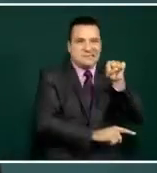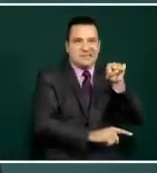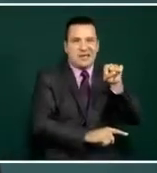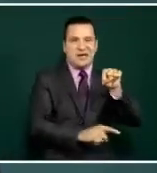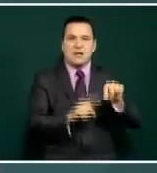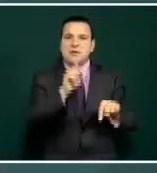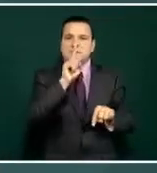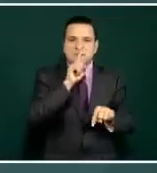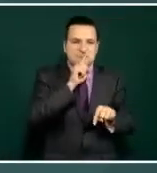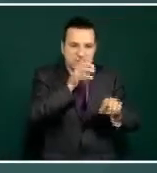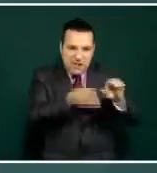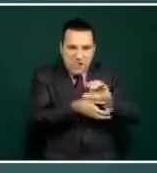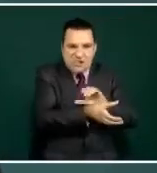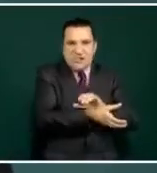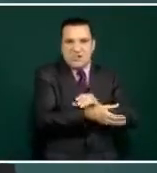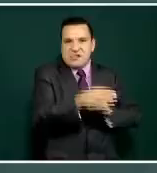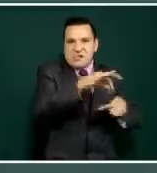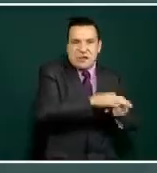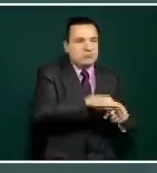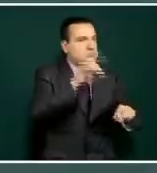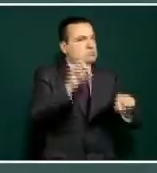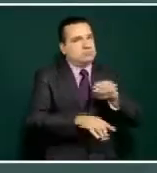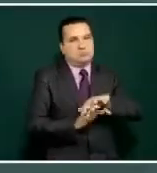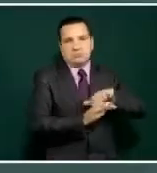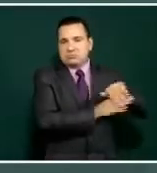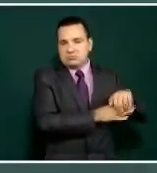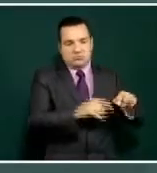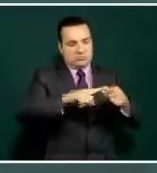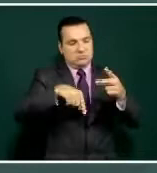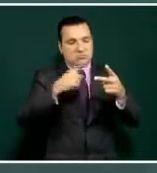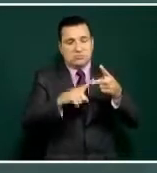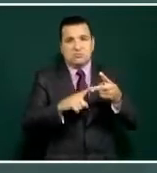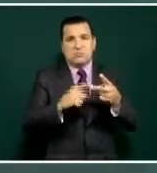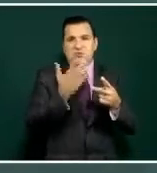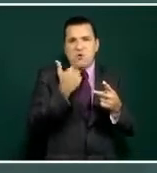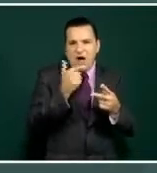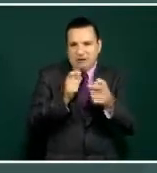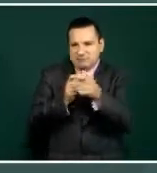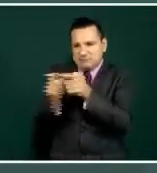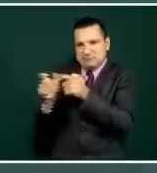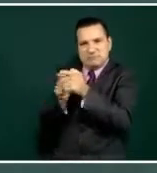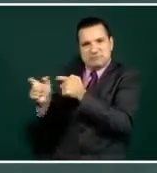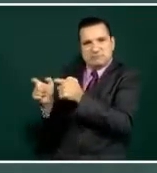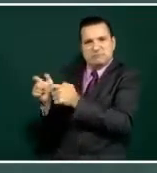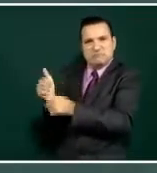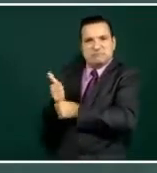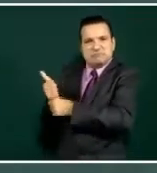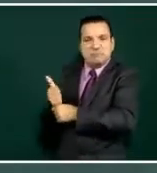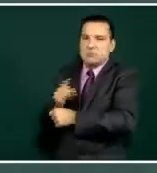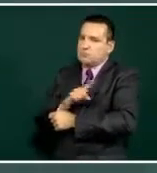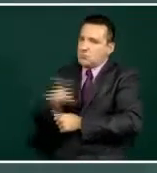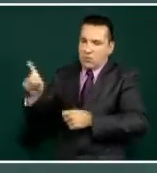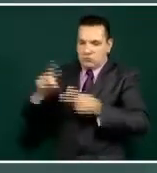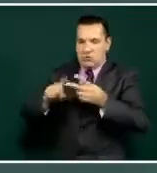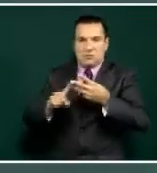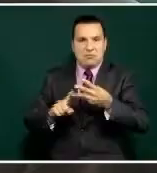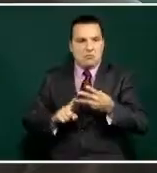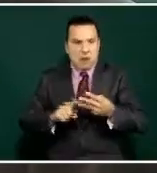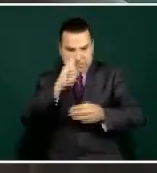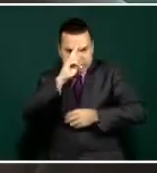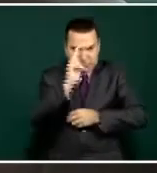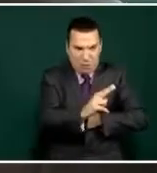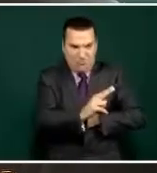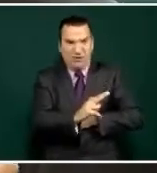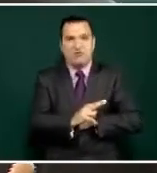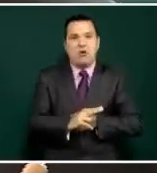fraude, que no haya manipulación, que no haya censura, que no haya compra